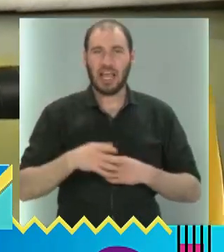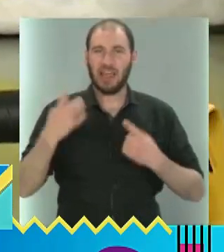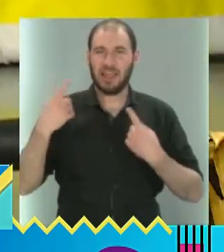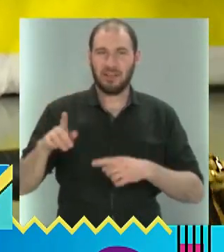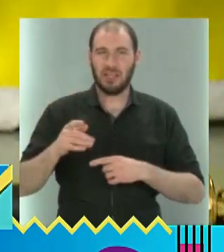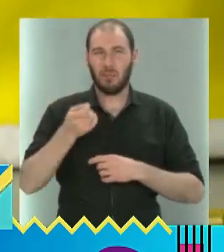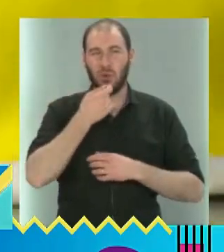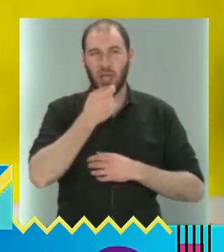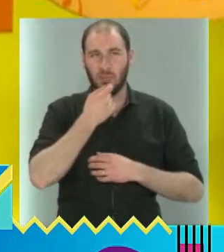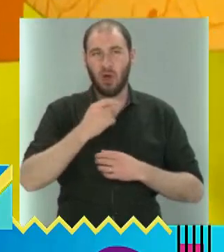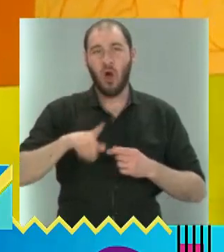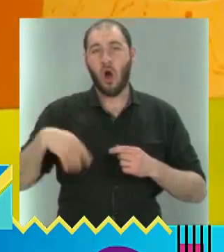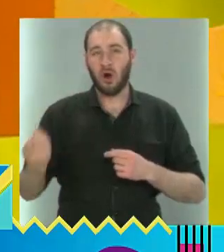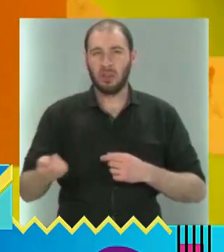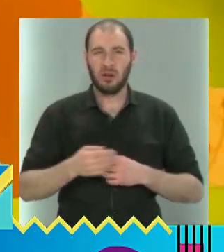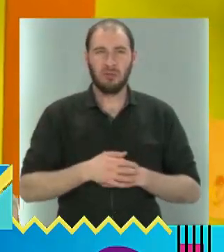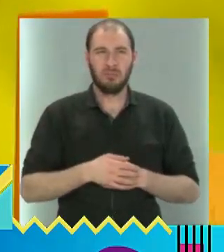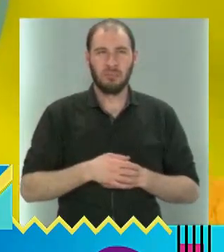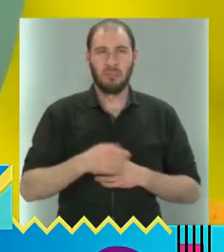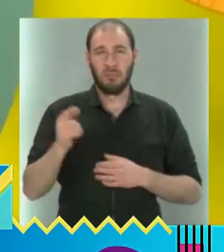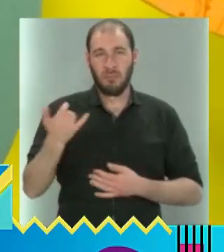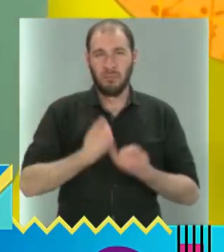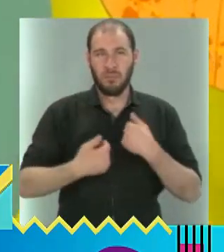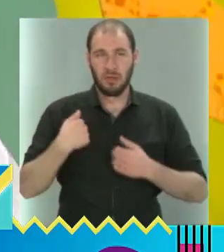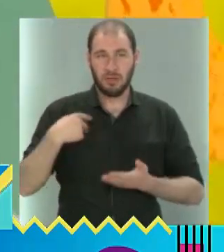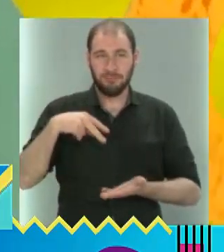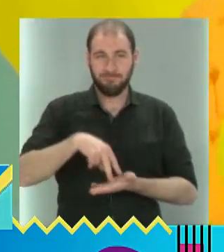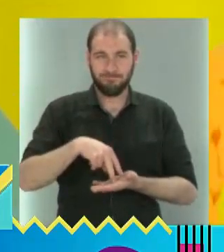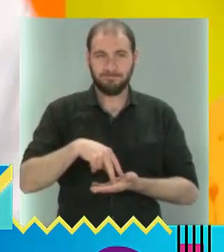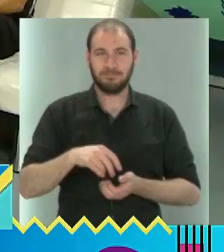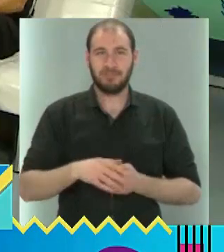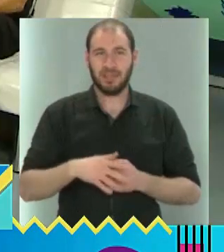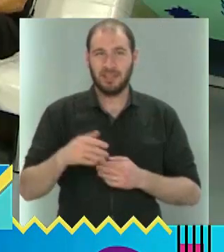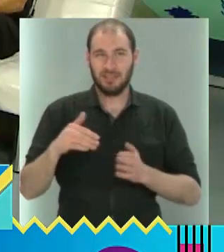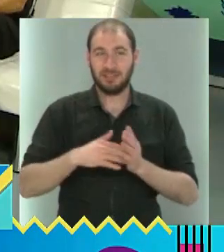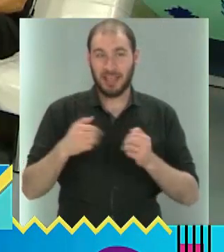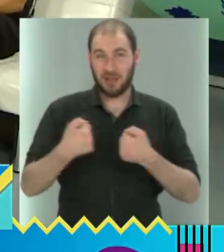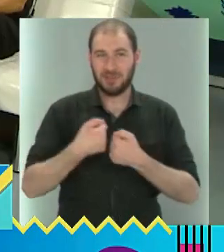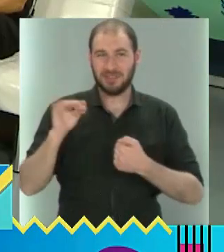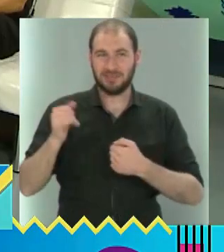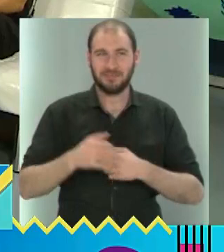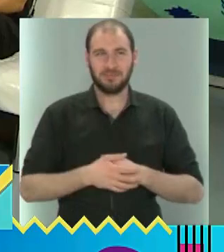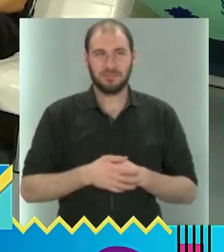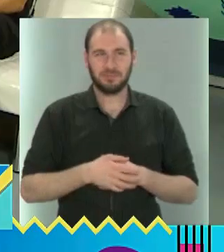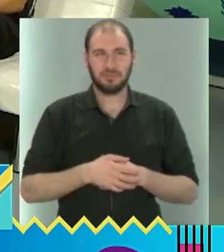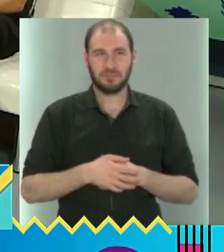diferencia de, por ejemplo, de otros, si usted me permite, yo me pongo de pie. Si estamos de acuerdo, sí.